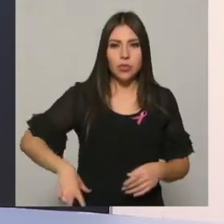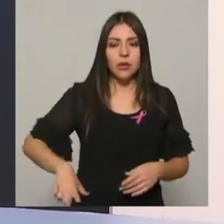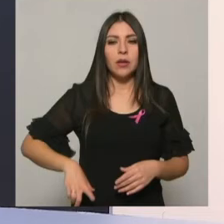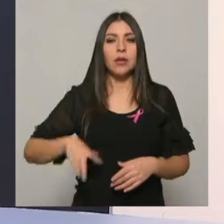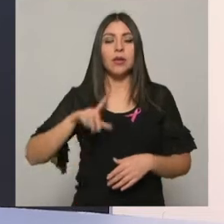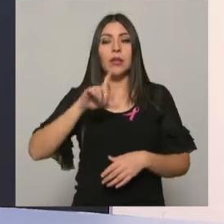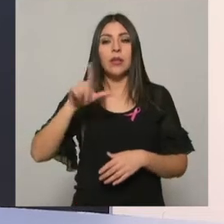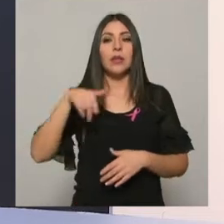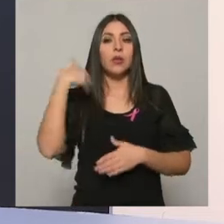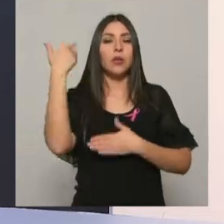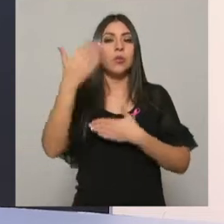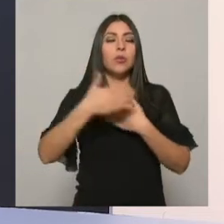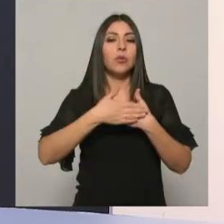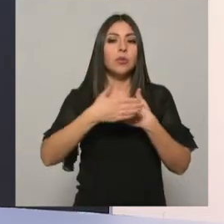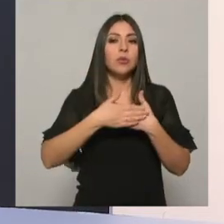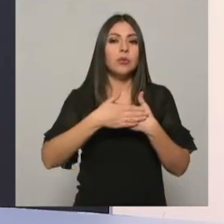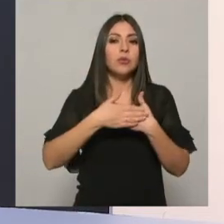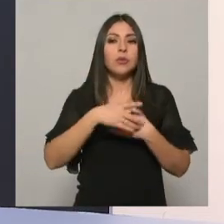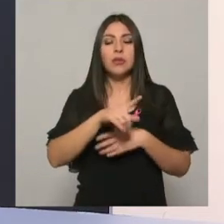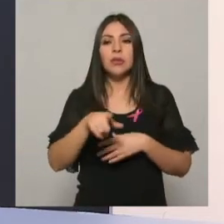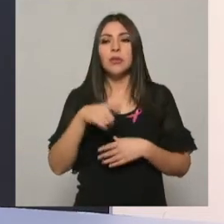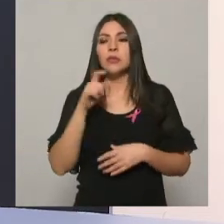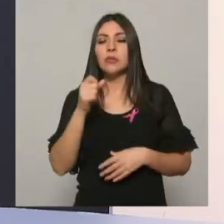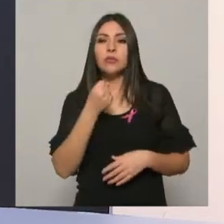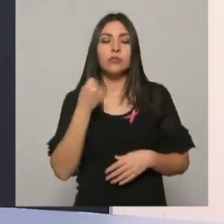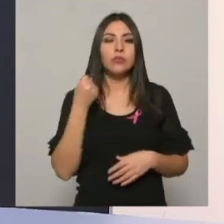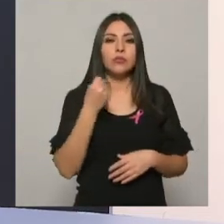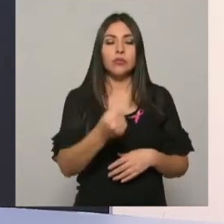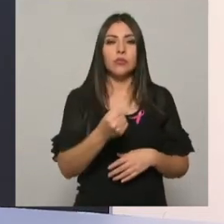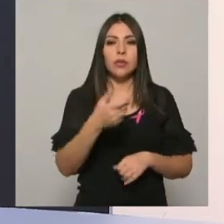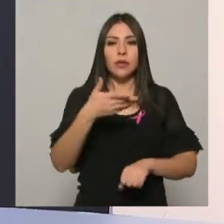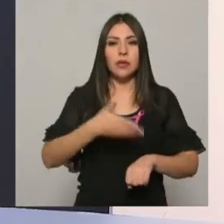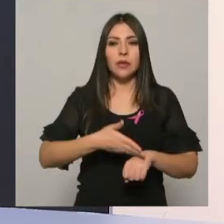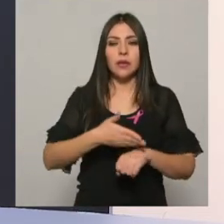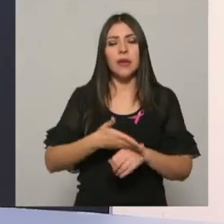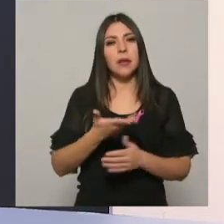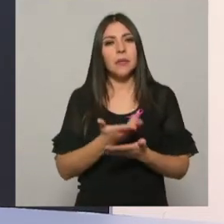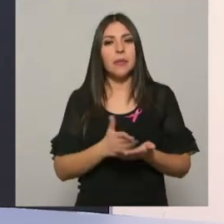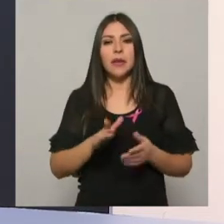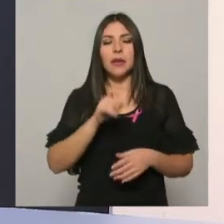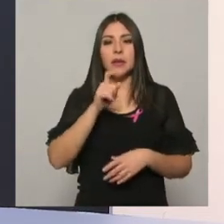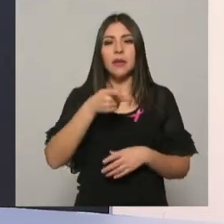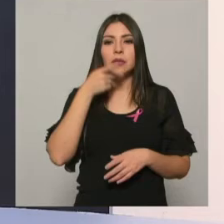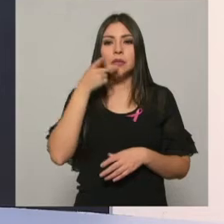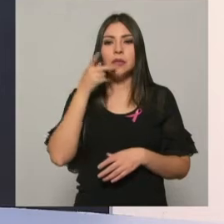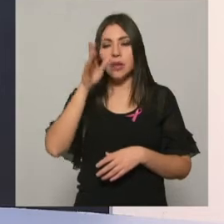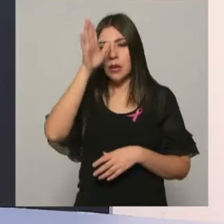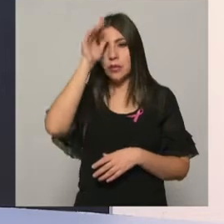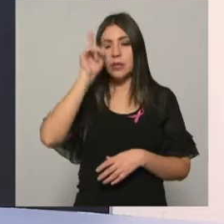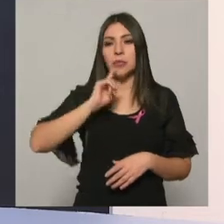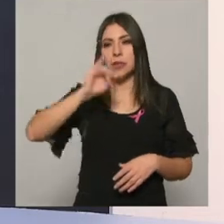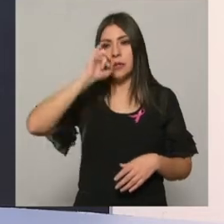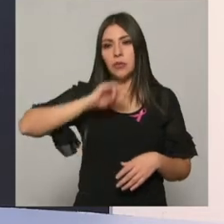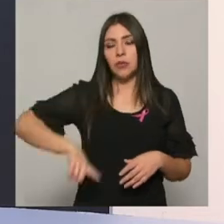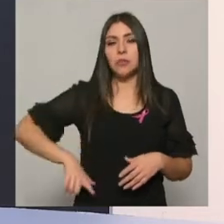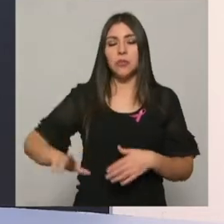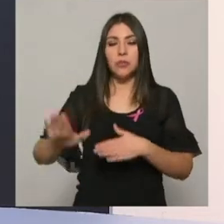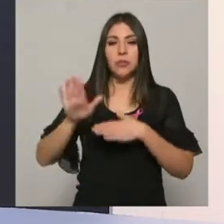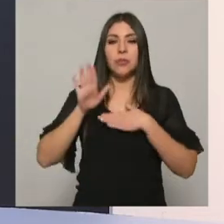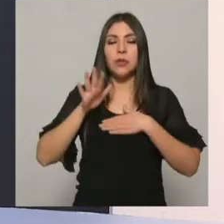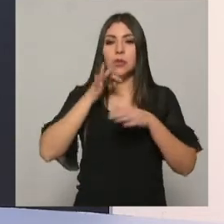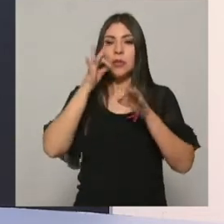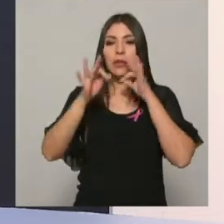estamos escuchando la mano dura, y yo creo que además, como bien lo había prometido la jefa de gobierno durante su